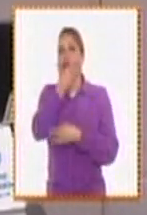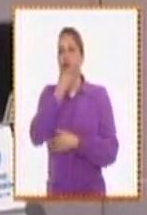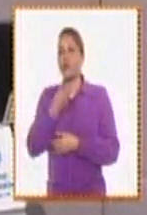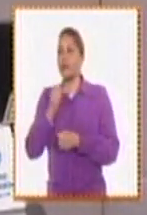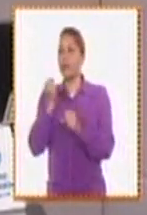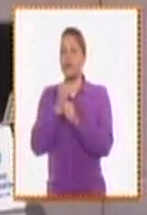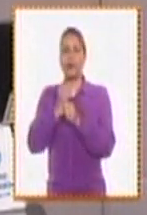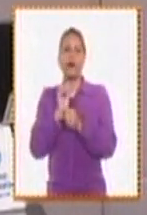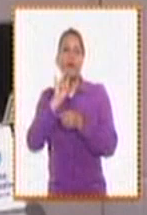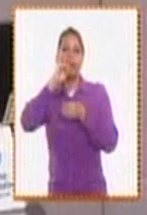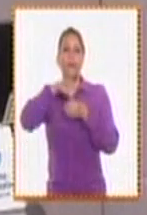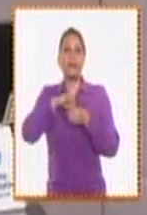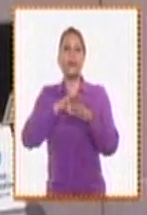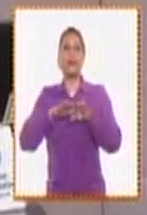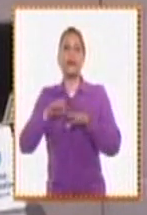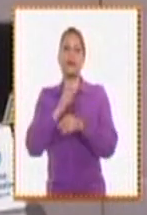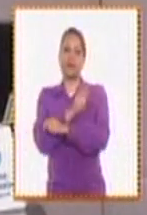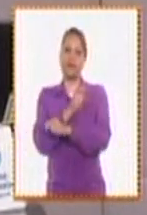la preparación del maestro.